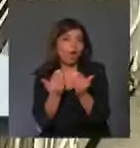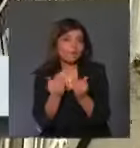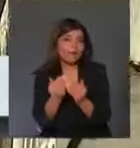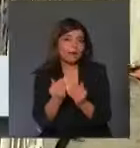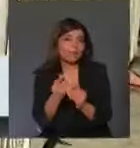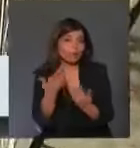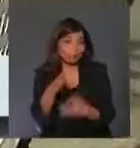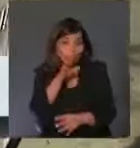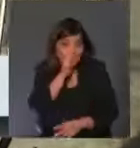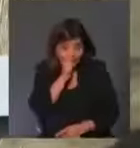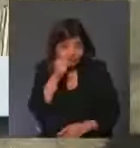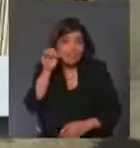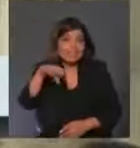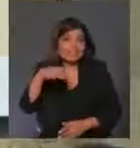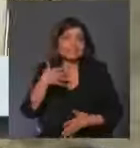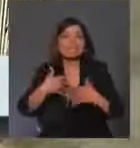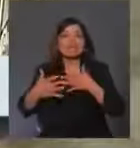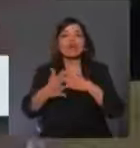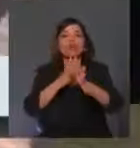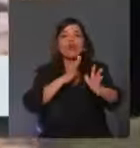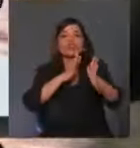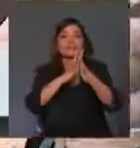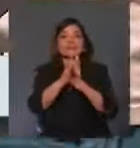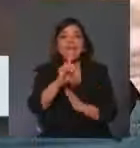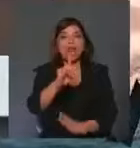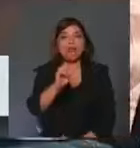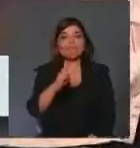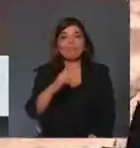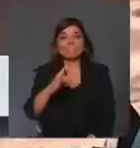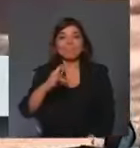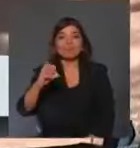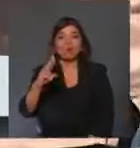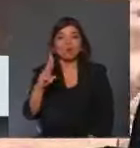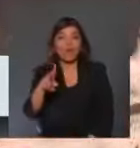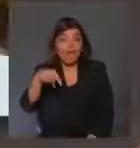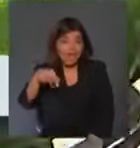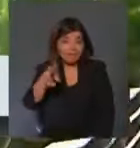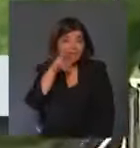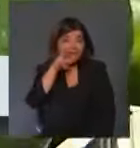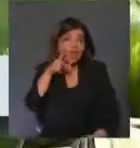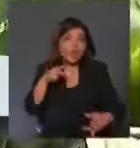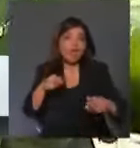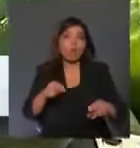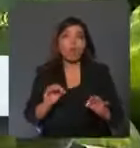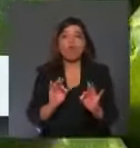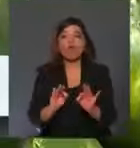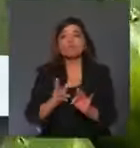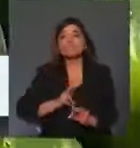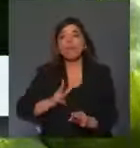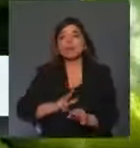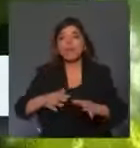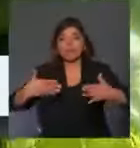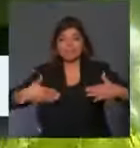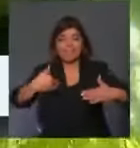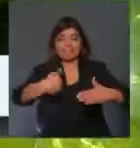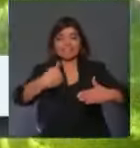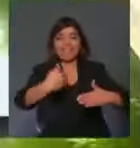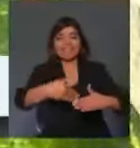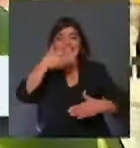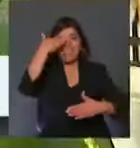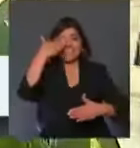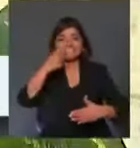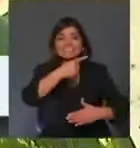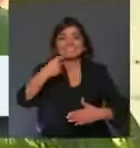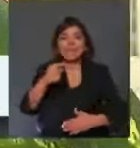sabe dónde encontrarlas En lo valledor de hecho este viernes inaugurarán oficialmente la temporada de sandías 100%